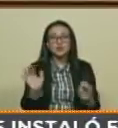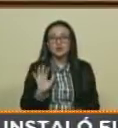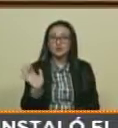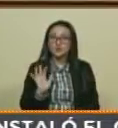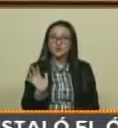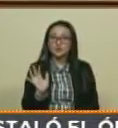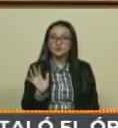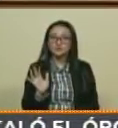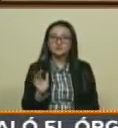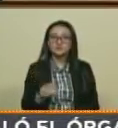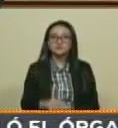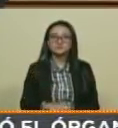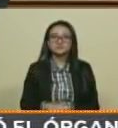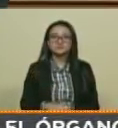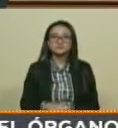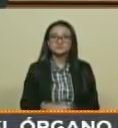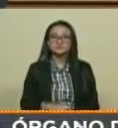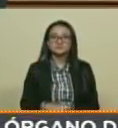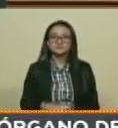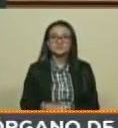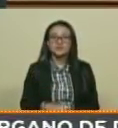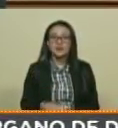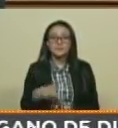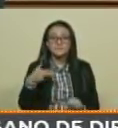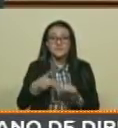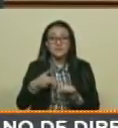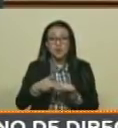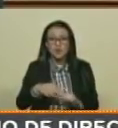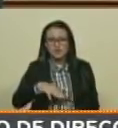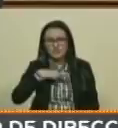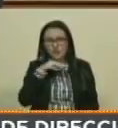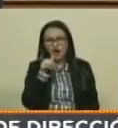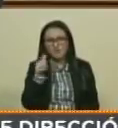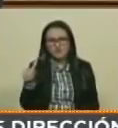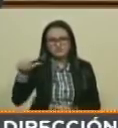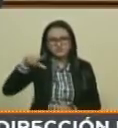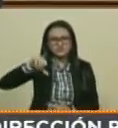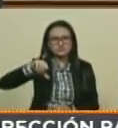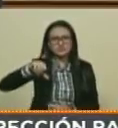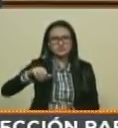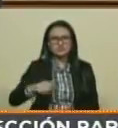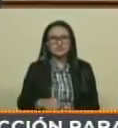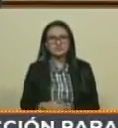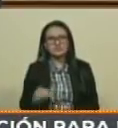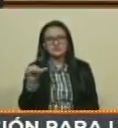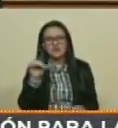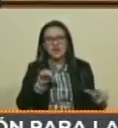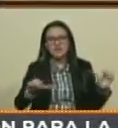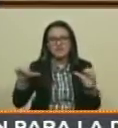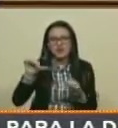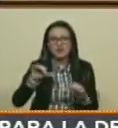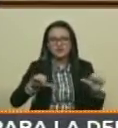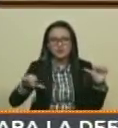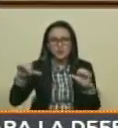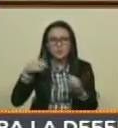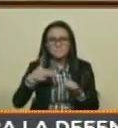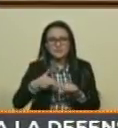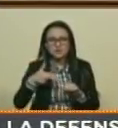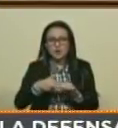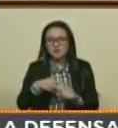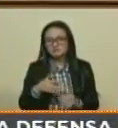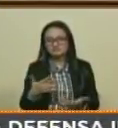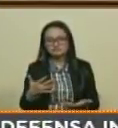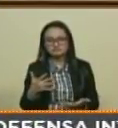Envío de petróleo con exceso de agua. Ausencia de análisis de laboratorio de petróleo embarcado. Irregularidades en